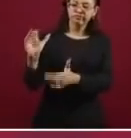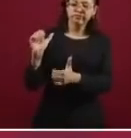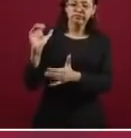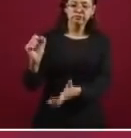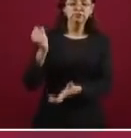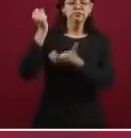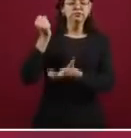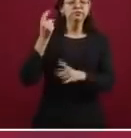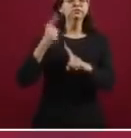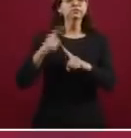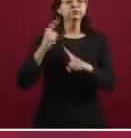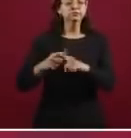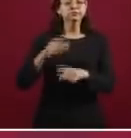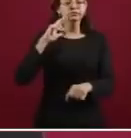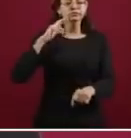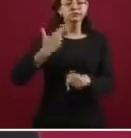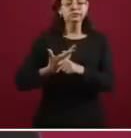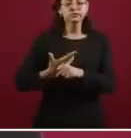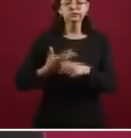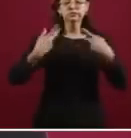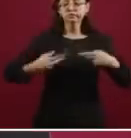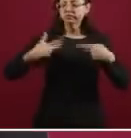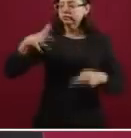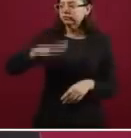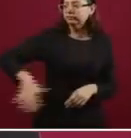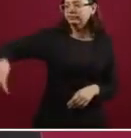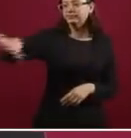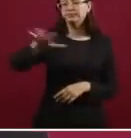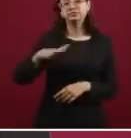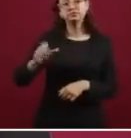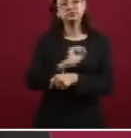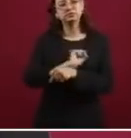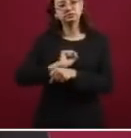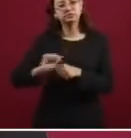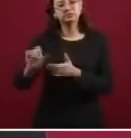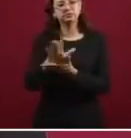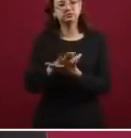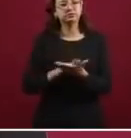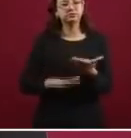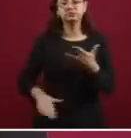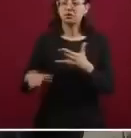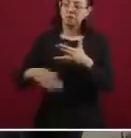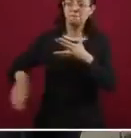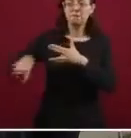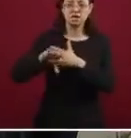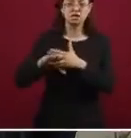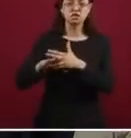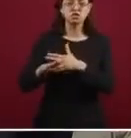la llevaba el pueblo raso y las clases medias